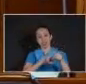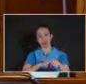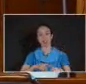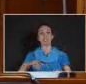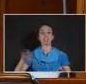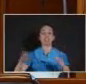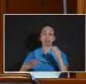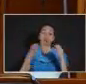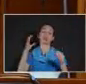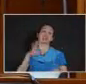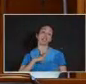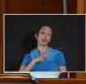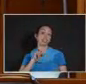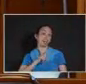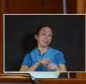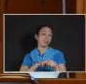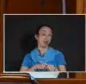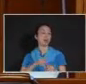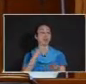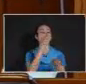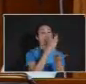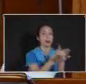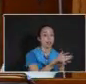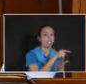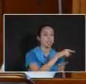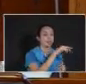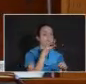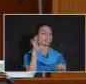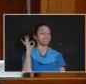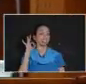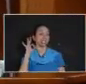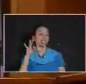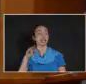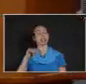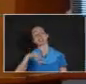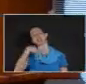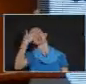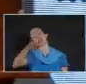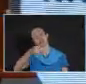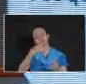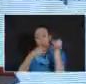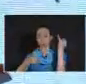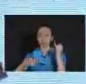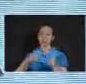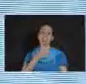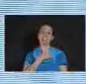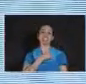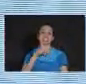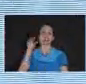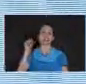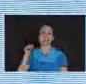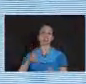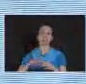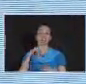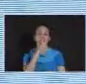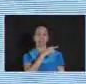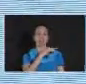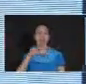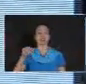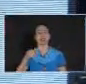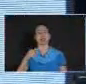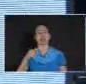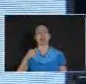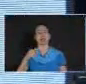pausa a ese mensaje y dije, ahí después lo termino. Y quisiera hablarles de esto porque me pareció muy